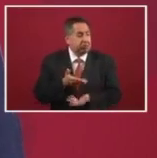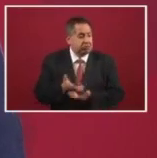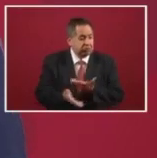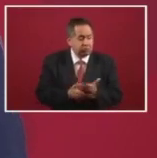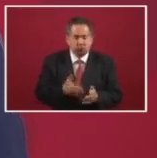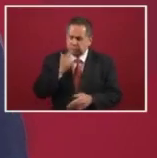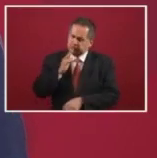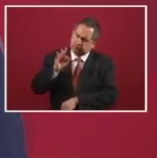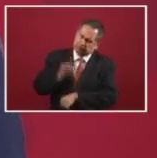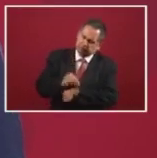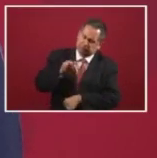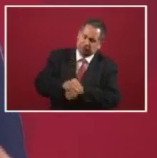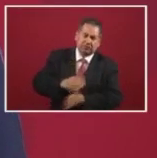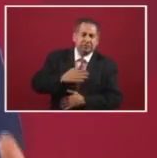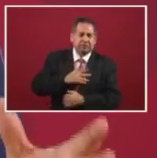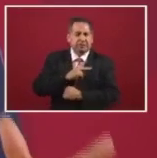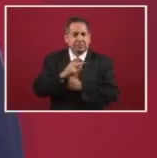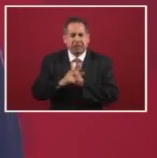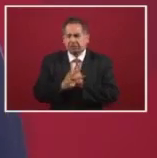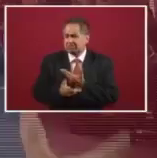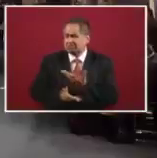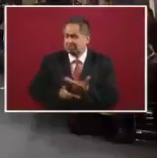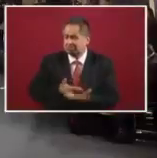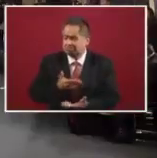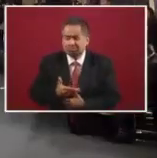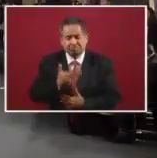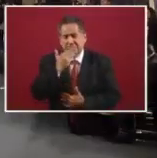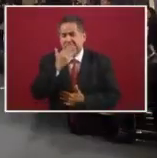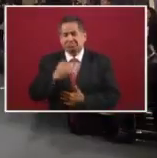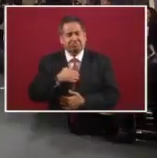patria y de estar encabezando